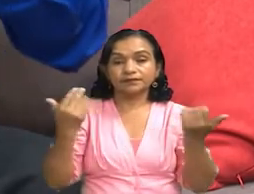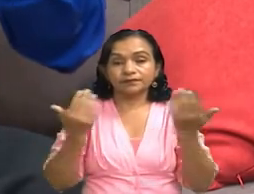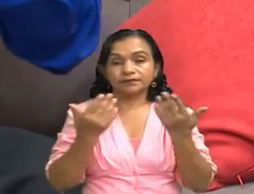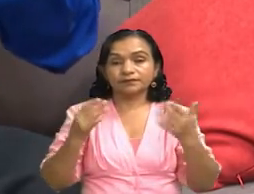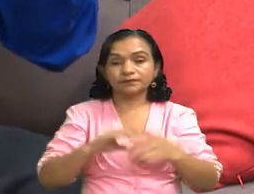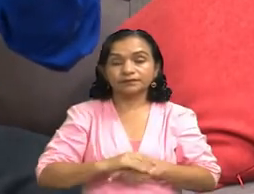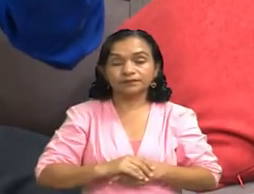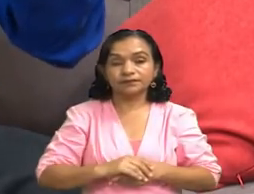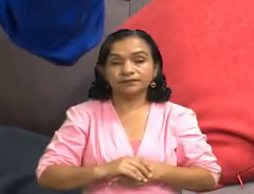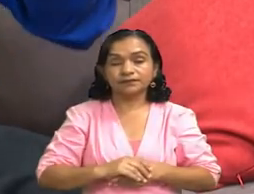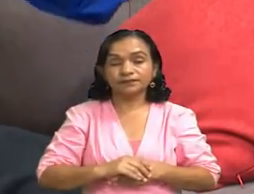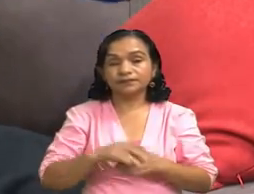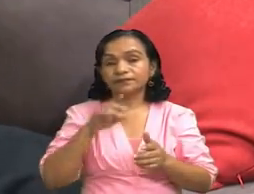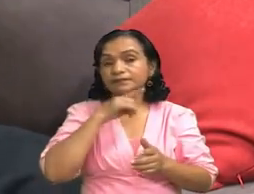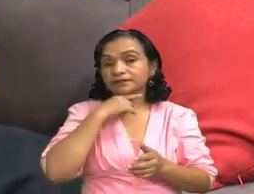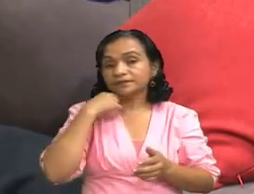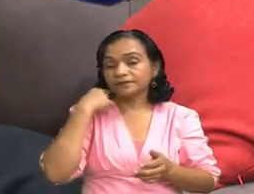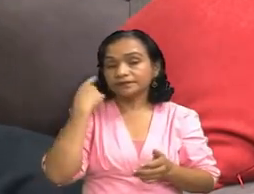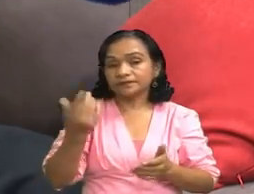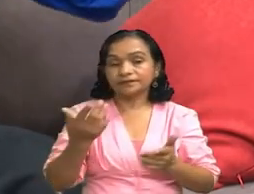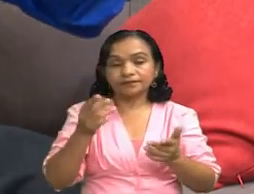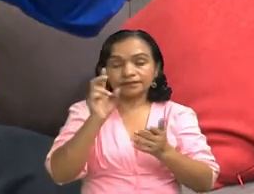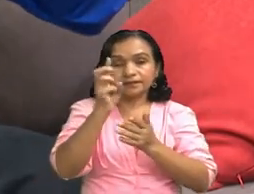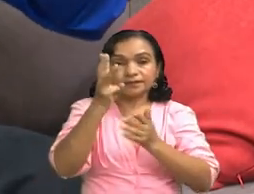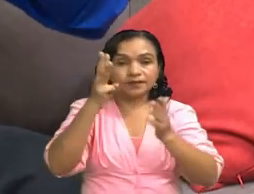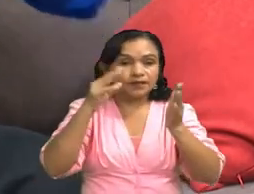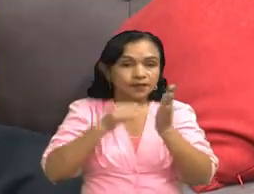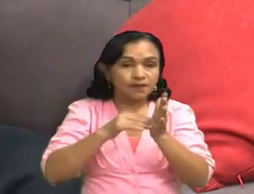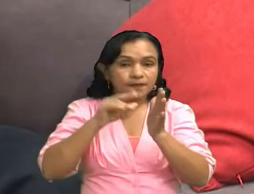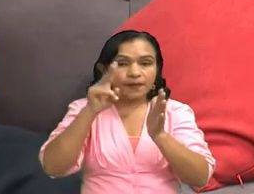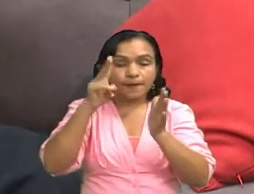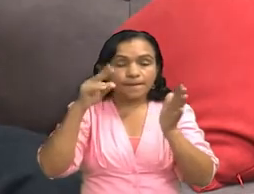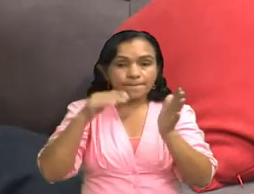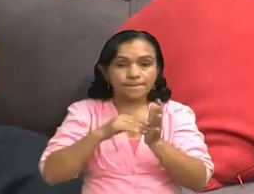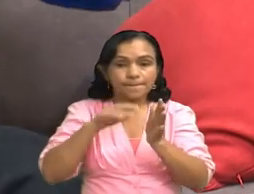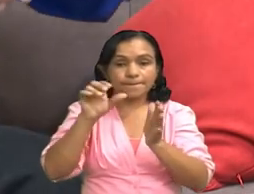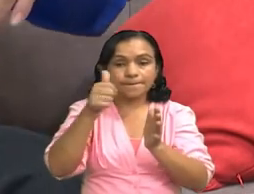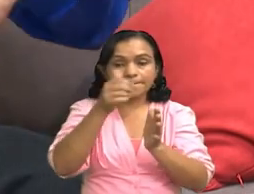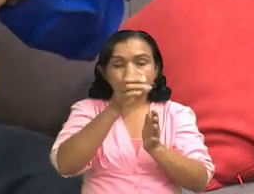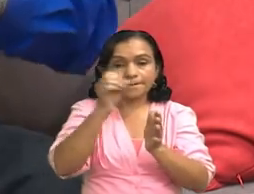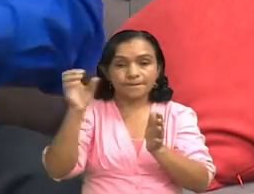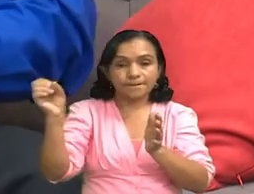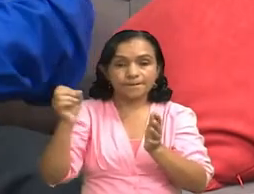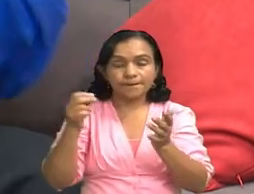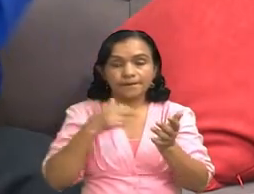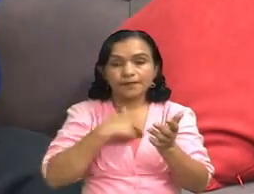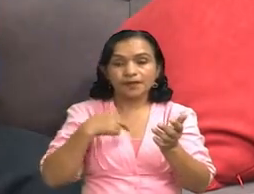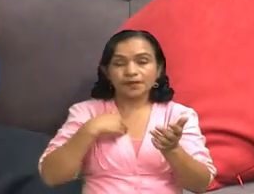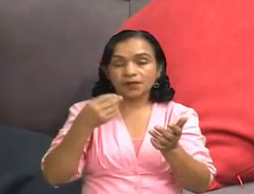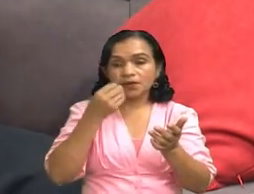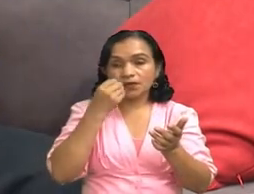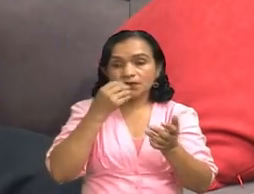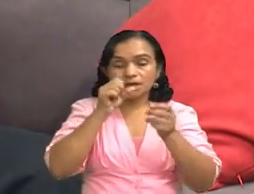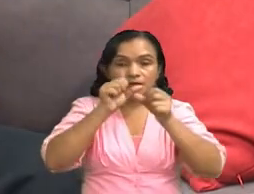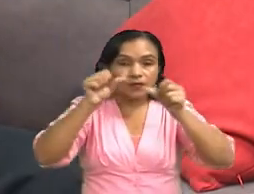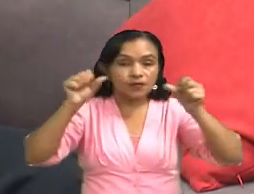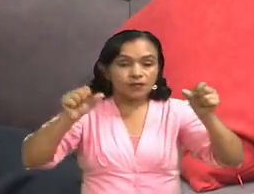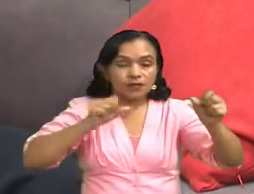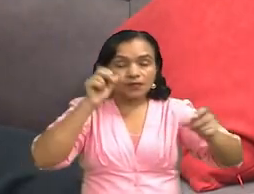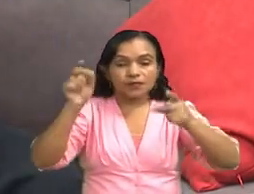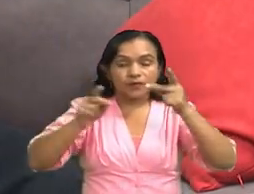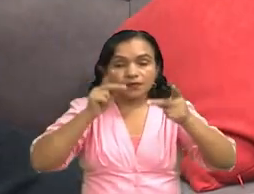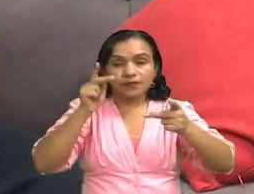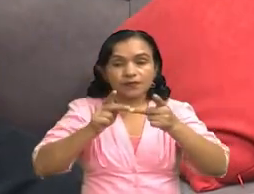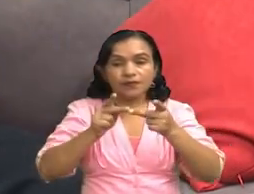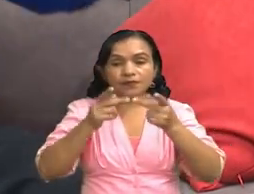ahí es una barbaridad. Sí, tenía 2.000, 3.000 manzanas, 600 manzanas para hacer las construcciones y darle de comer al animal completito,